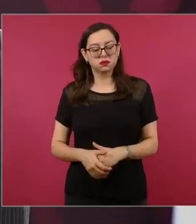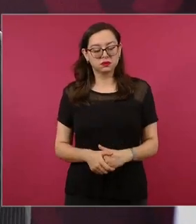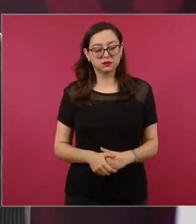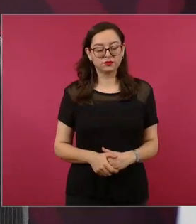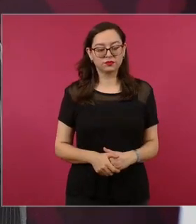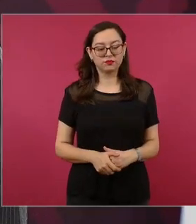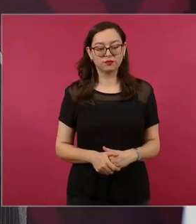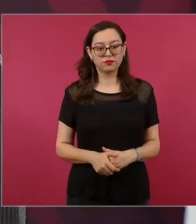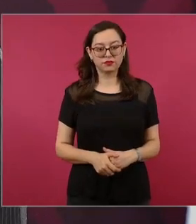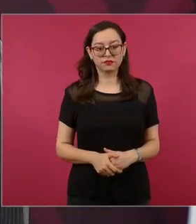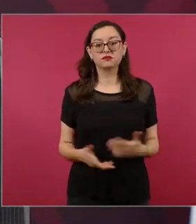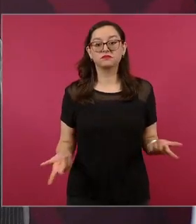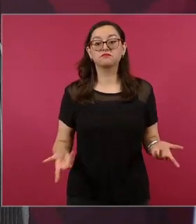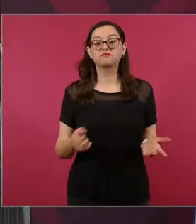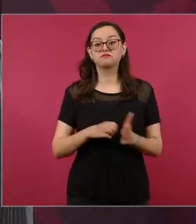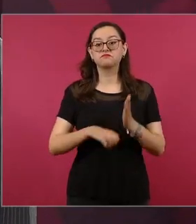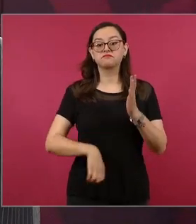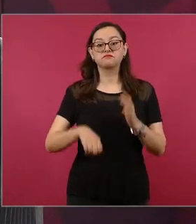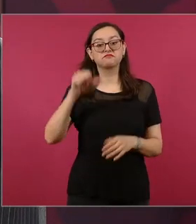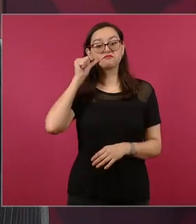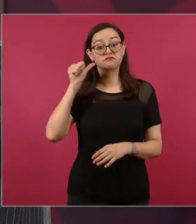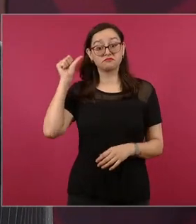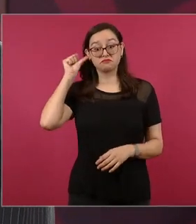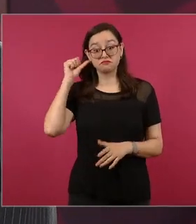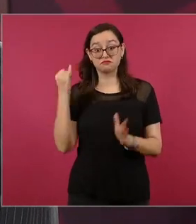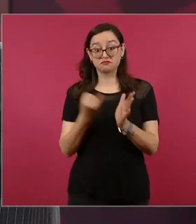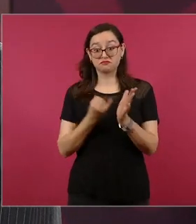la recaudación de ayer.